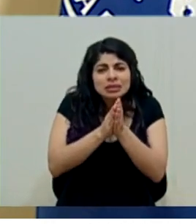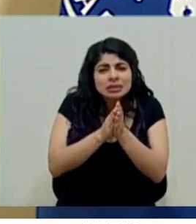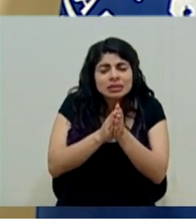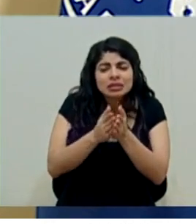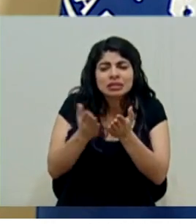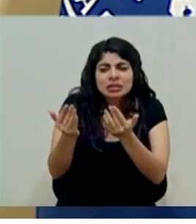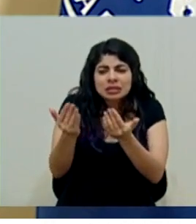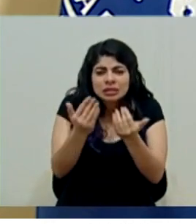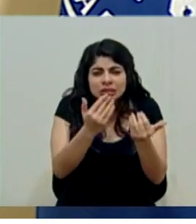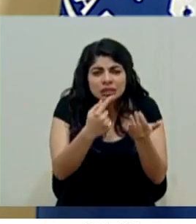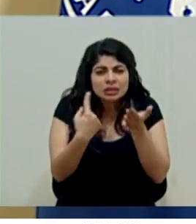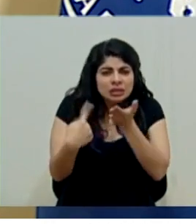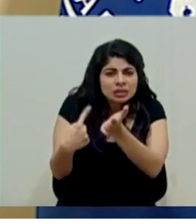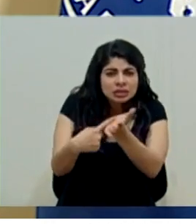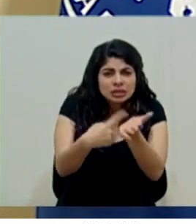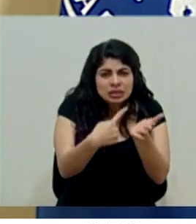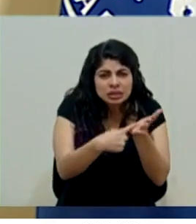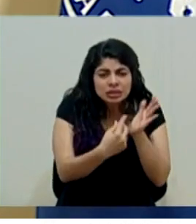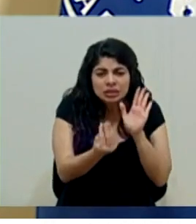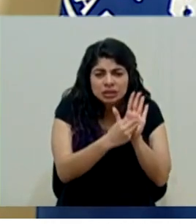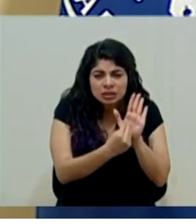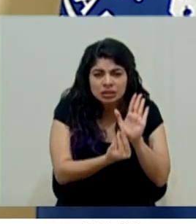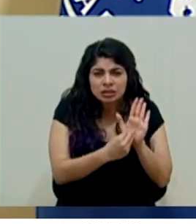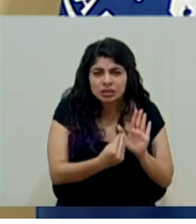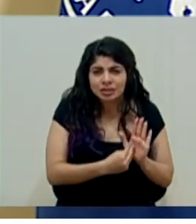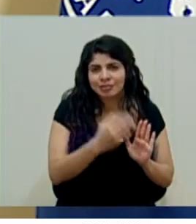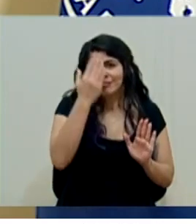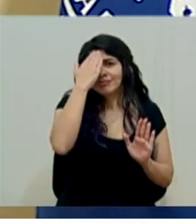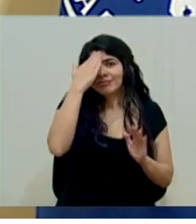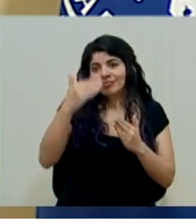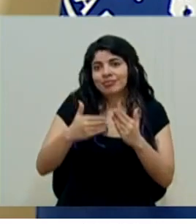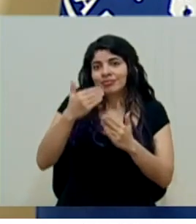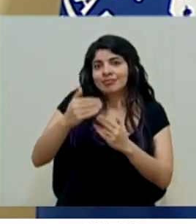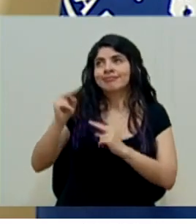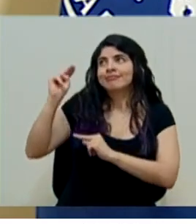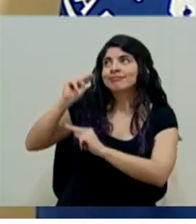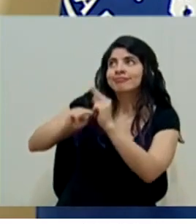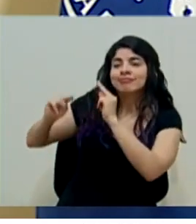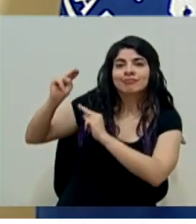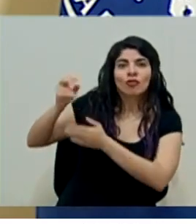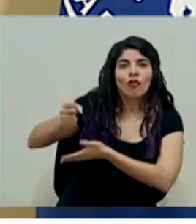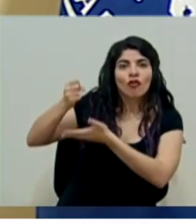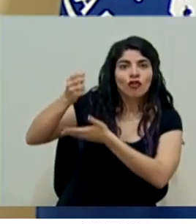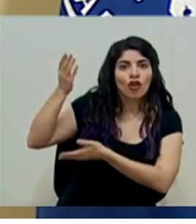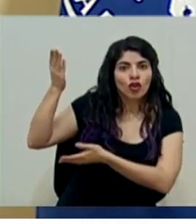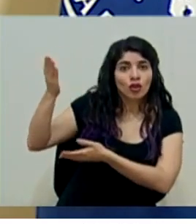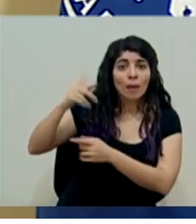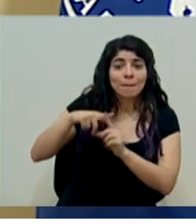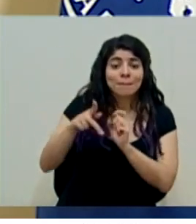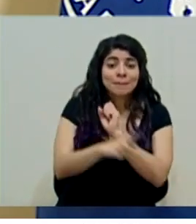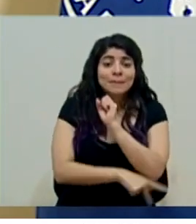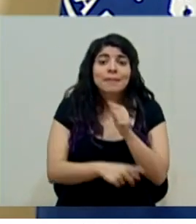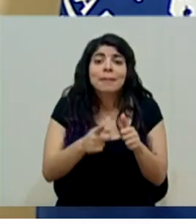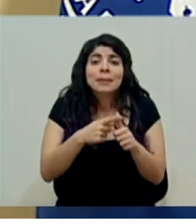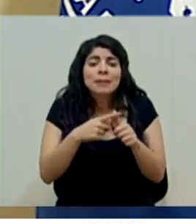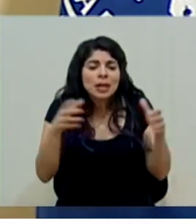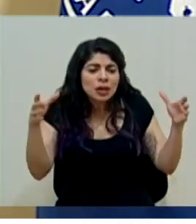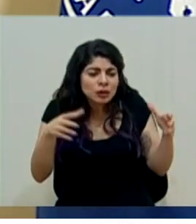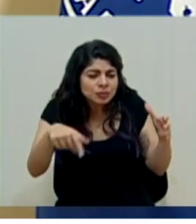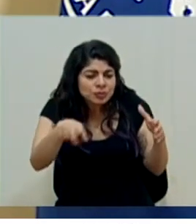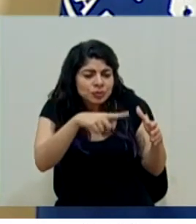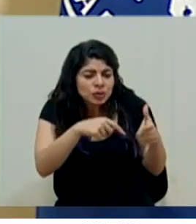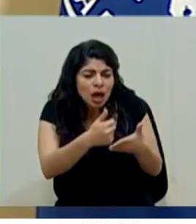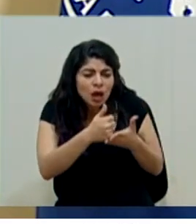y conversando, sabiendo que tenemos que llegar a esa negociación con el fondo, pero como país creo que tenemos que verlo como un proceso